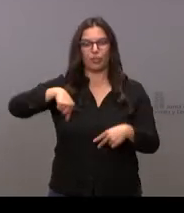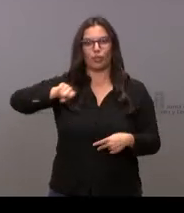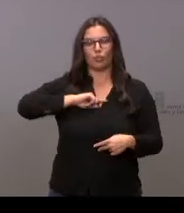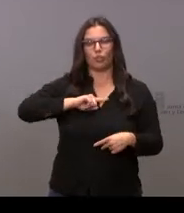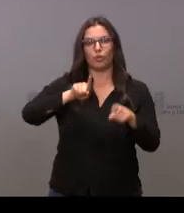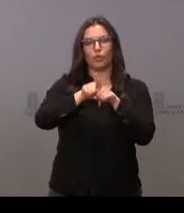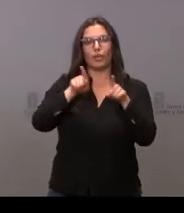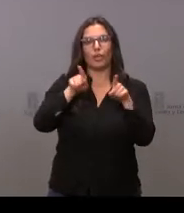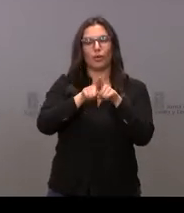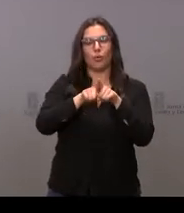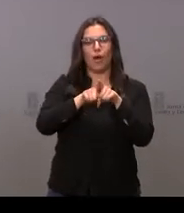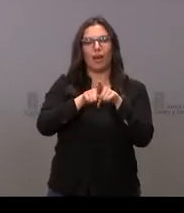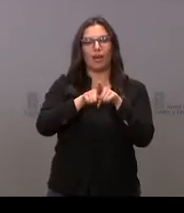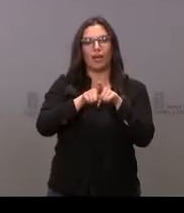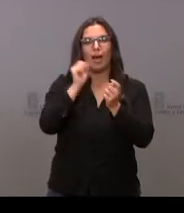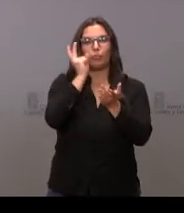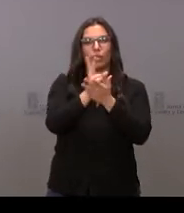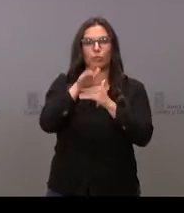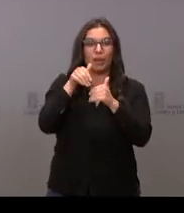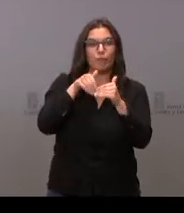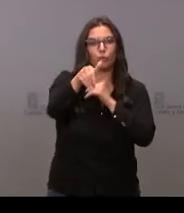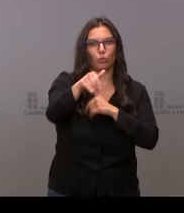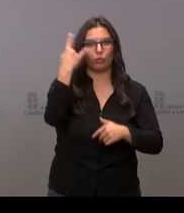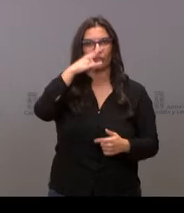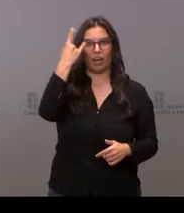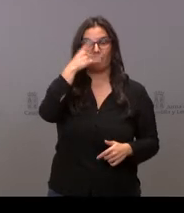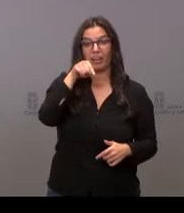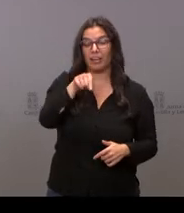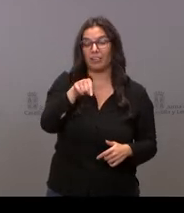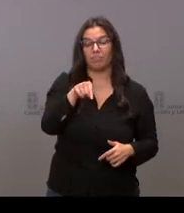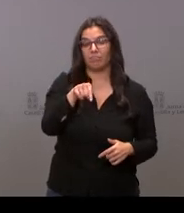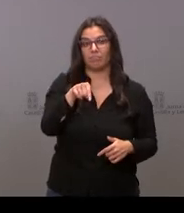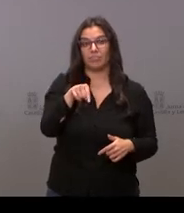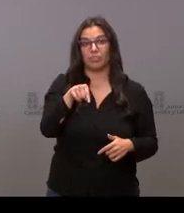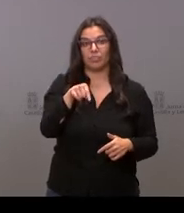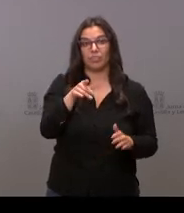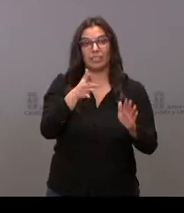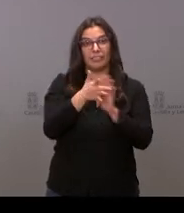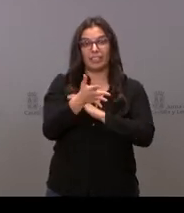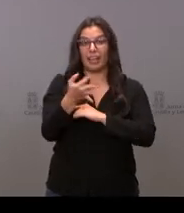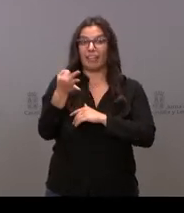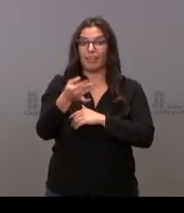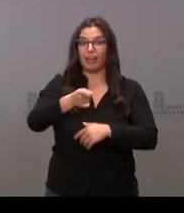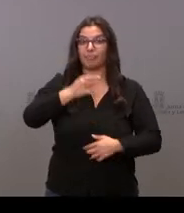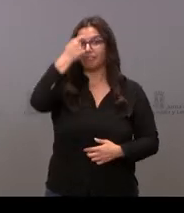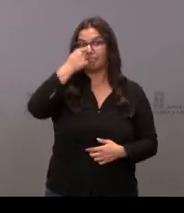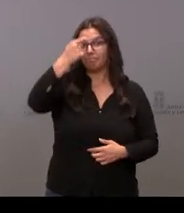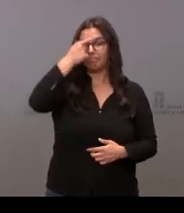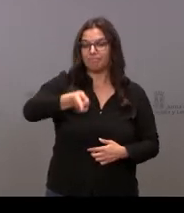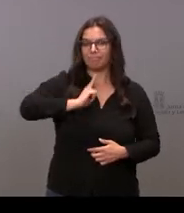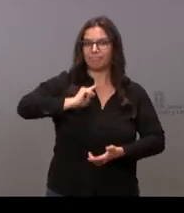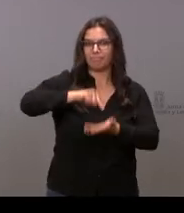para el futuro de salamanca y esto es algo que nos lo tenéis que recordar y exigir